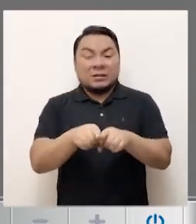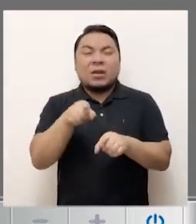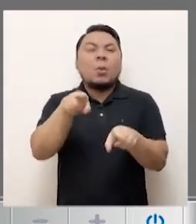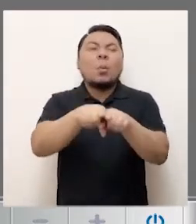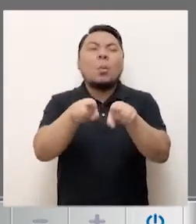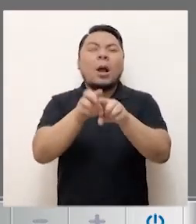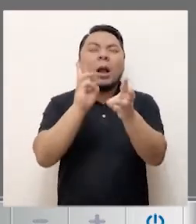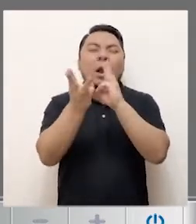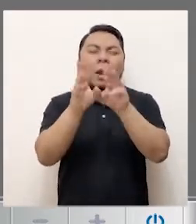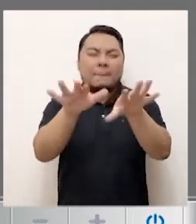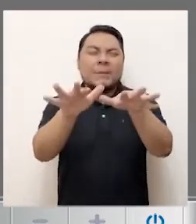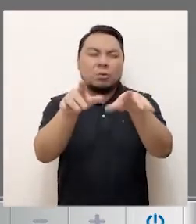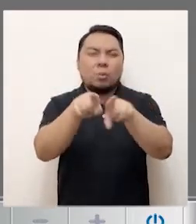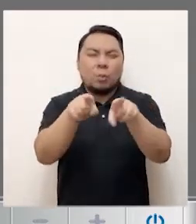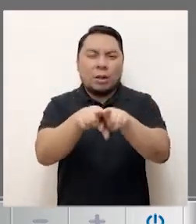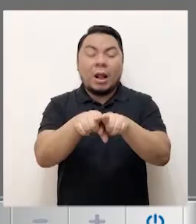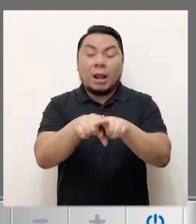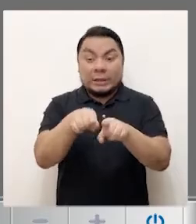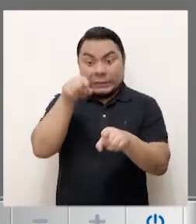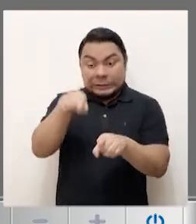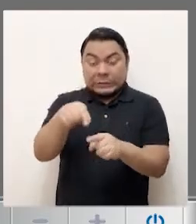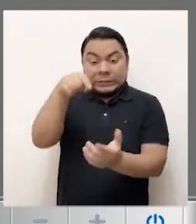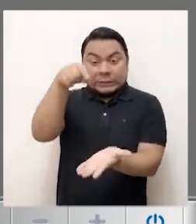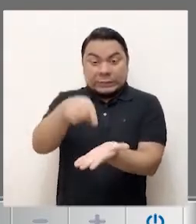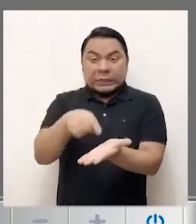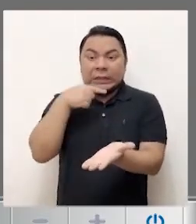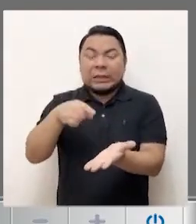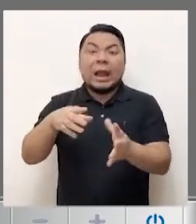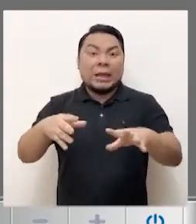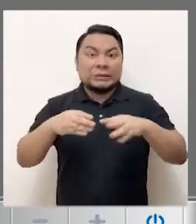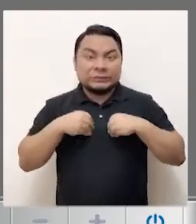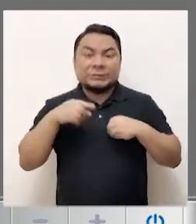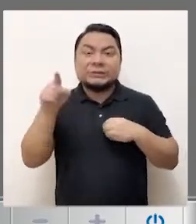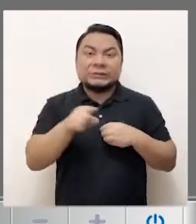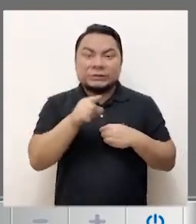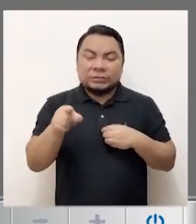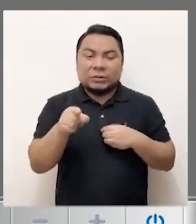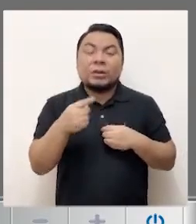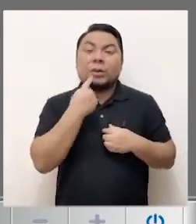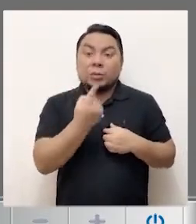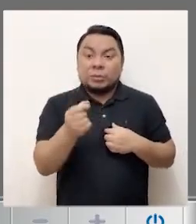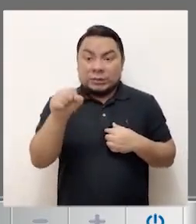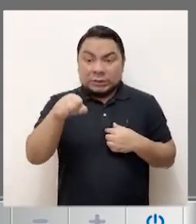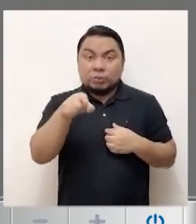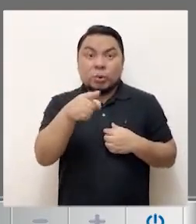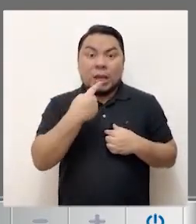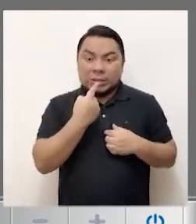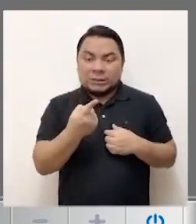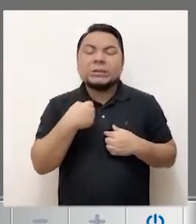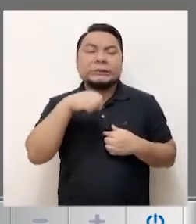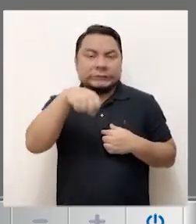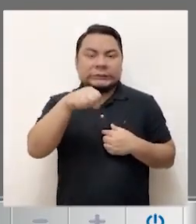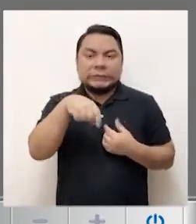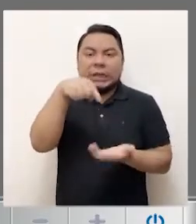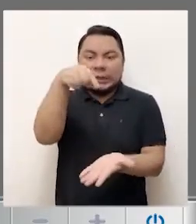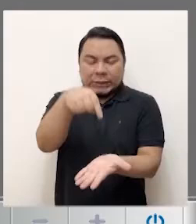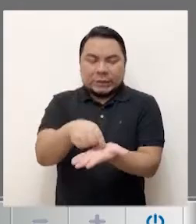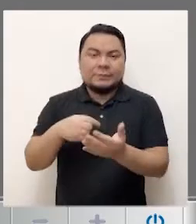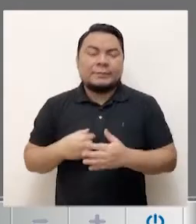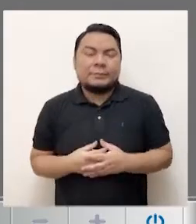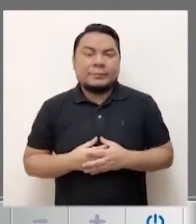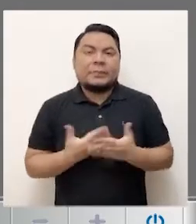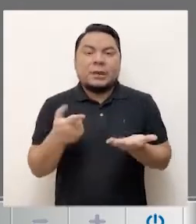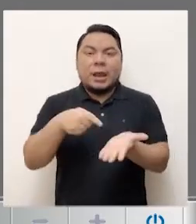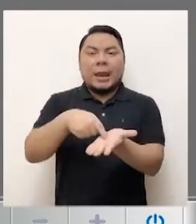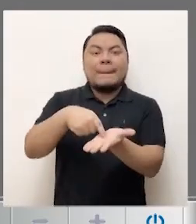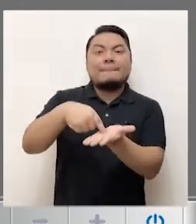Inmediatamente el bot de chat le consultará si acepta o no las condiciones. Escriba sí en la barra de mensajes y haga clic